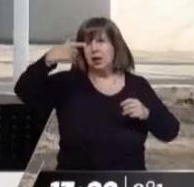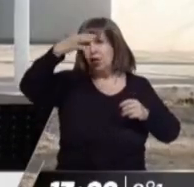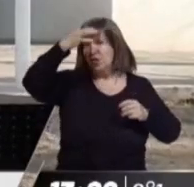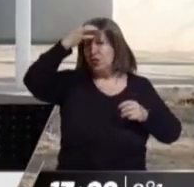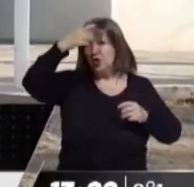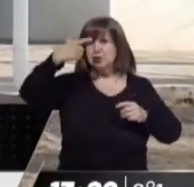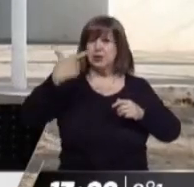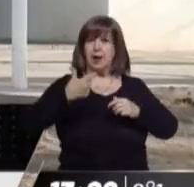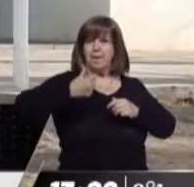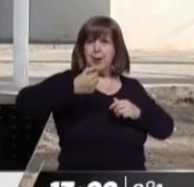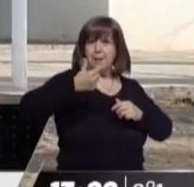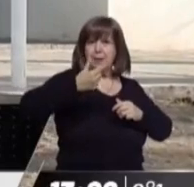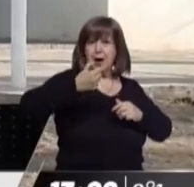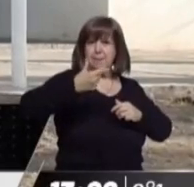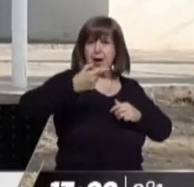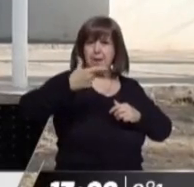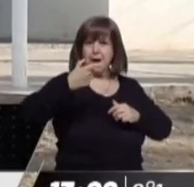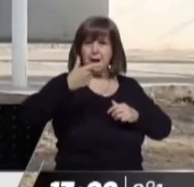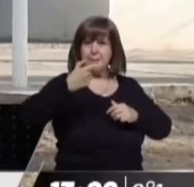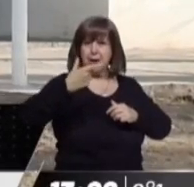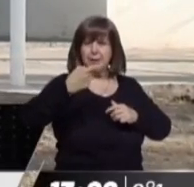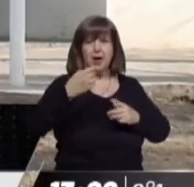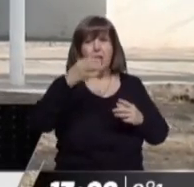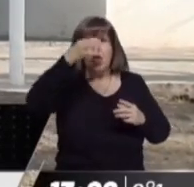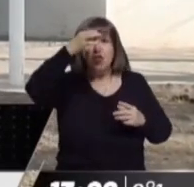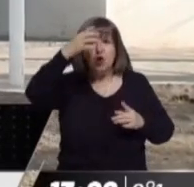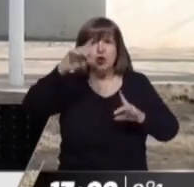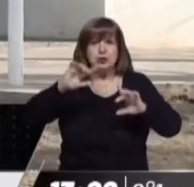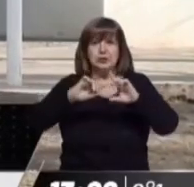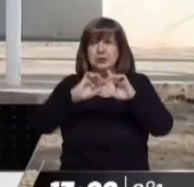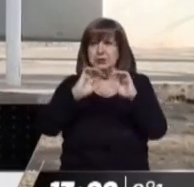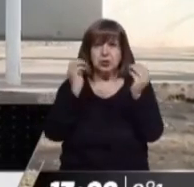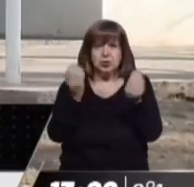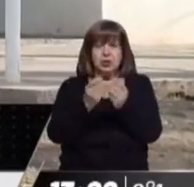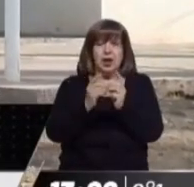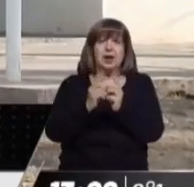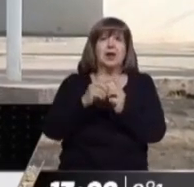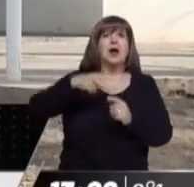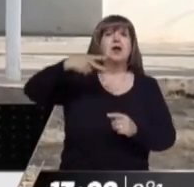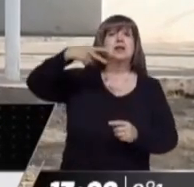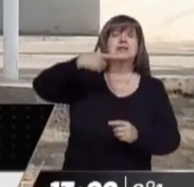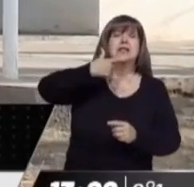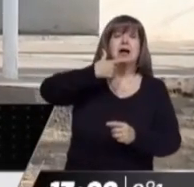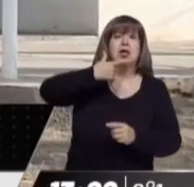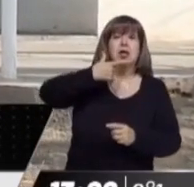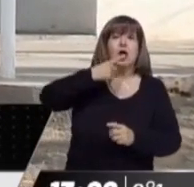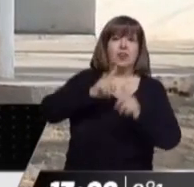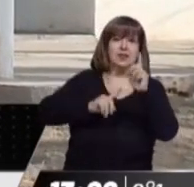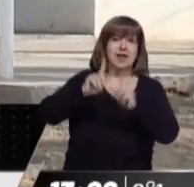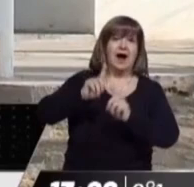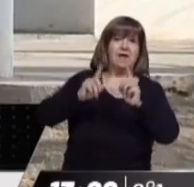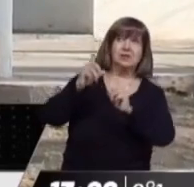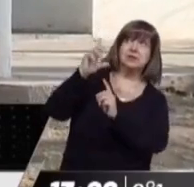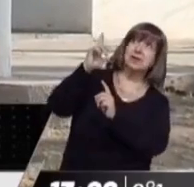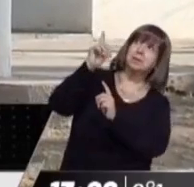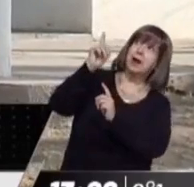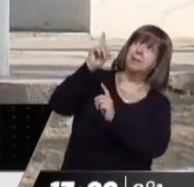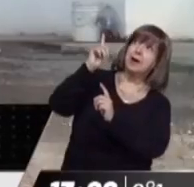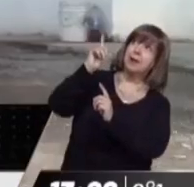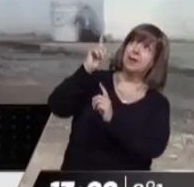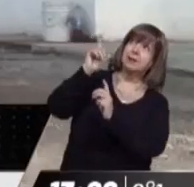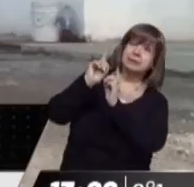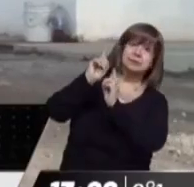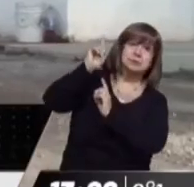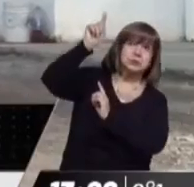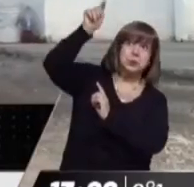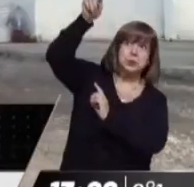fachada Cuántas veces Sofía esos disparos que tiran al aire eh en distintas situaciones distintos barrios populosos